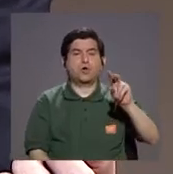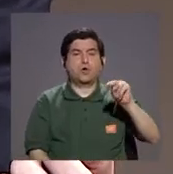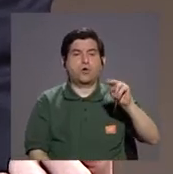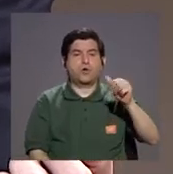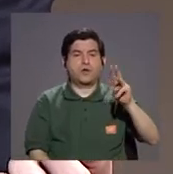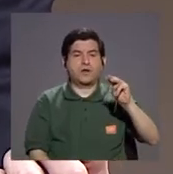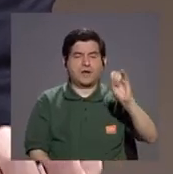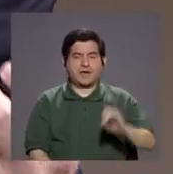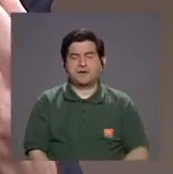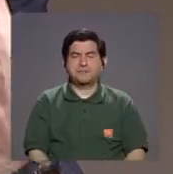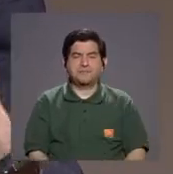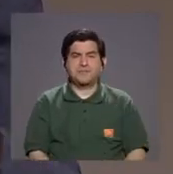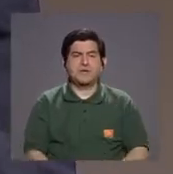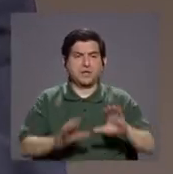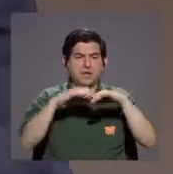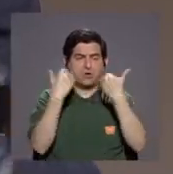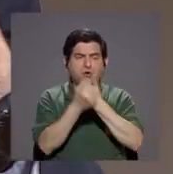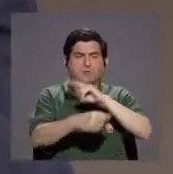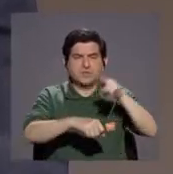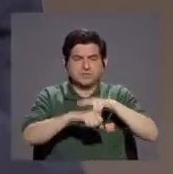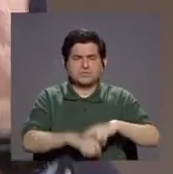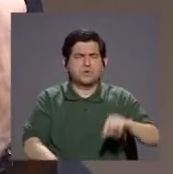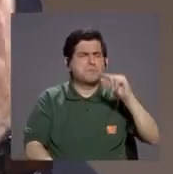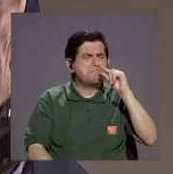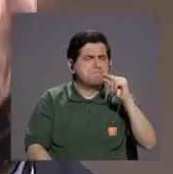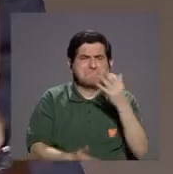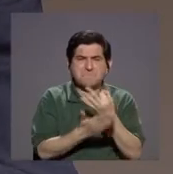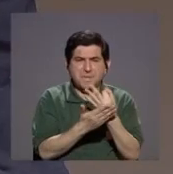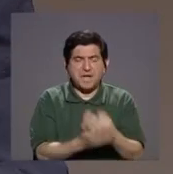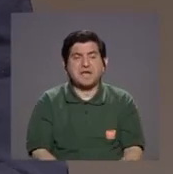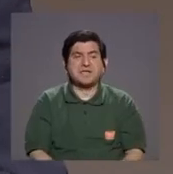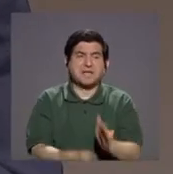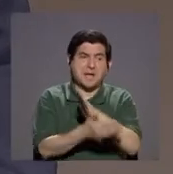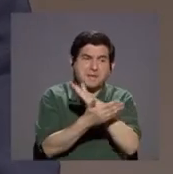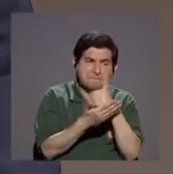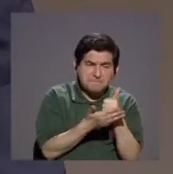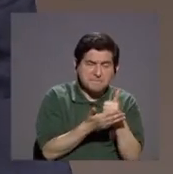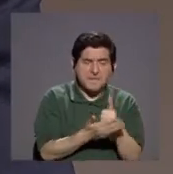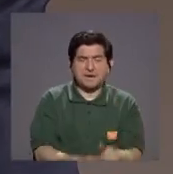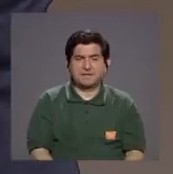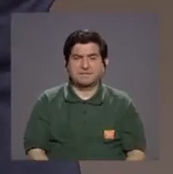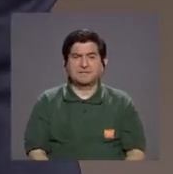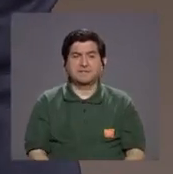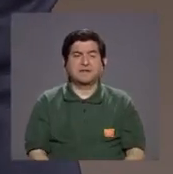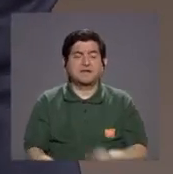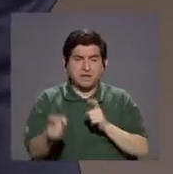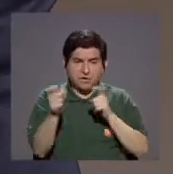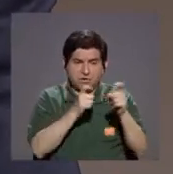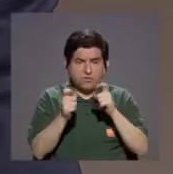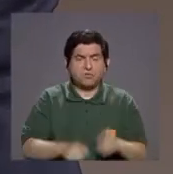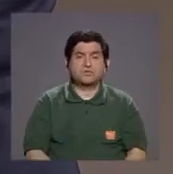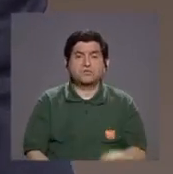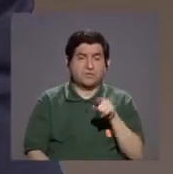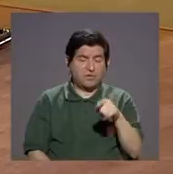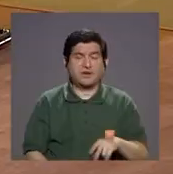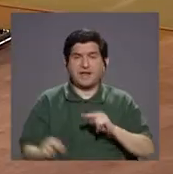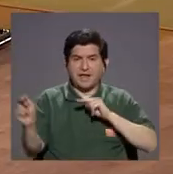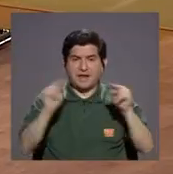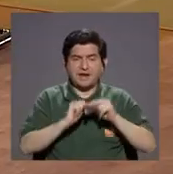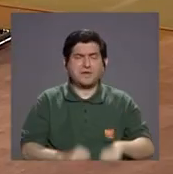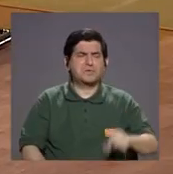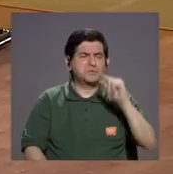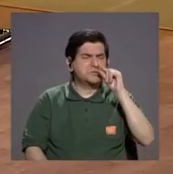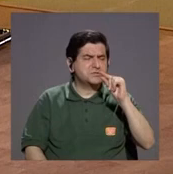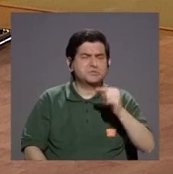comisión nacional de microfinancieras que es digamos es un hermano de la superintendencia que regula el negocio de microfinanzas que